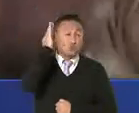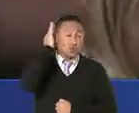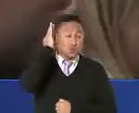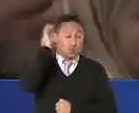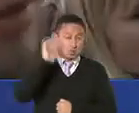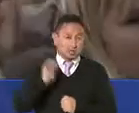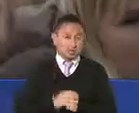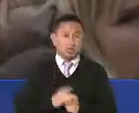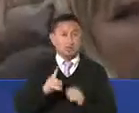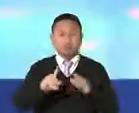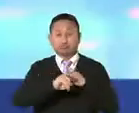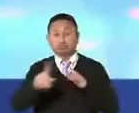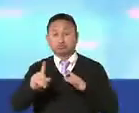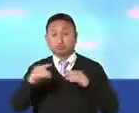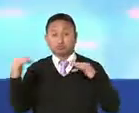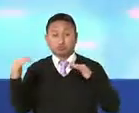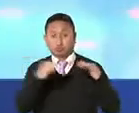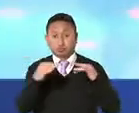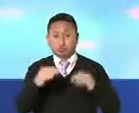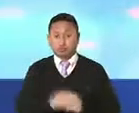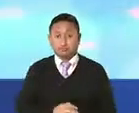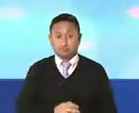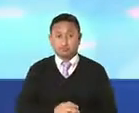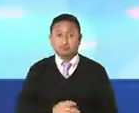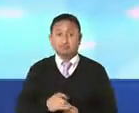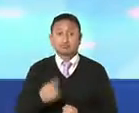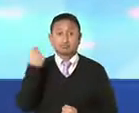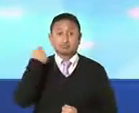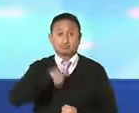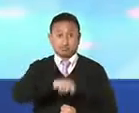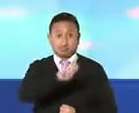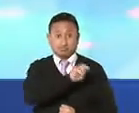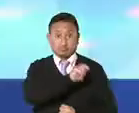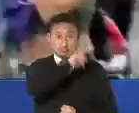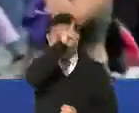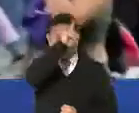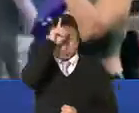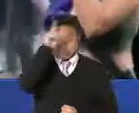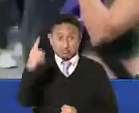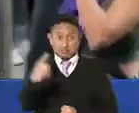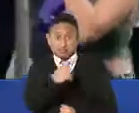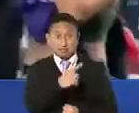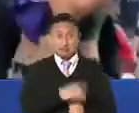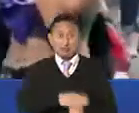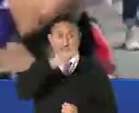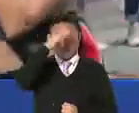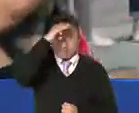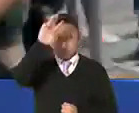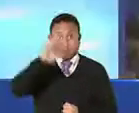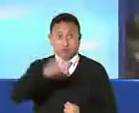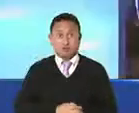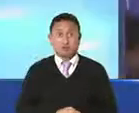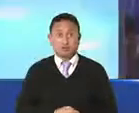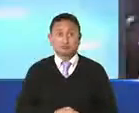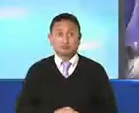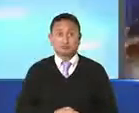así se vieron las calles méxico argentina